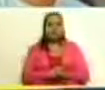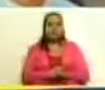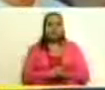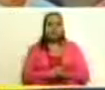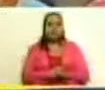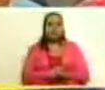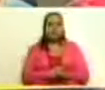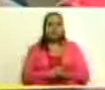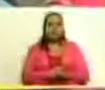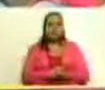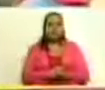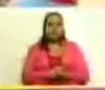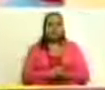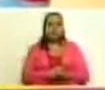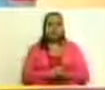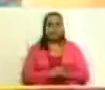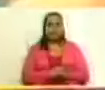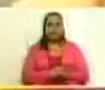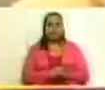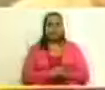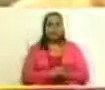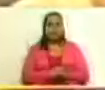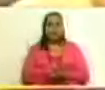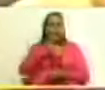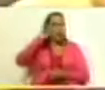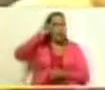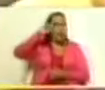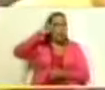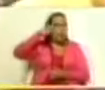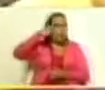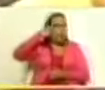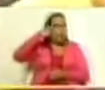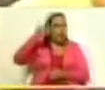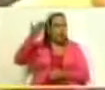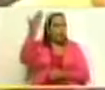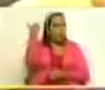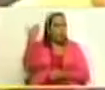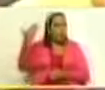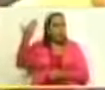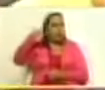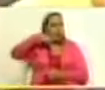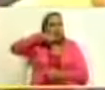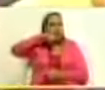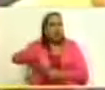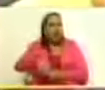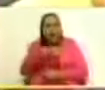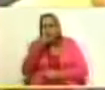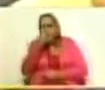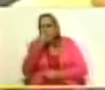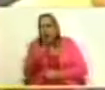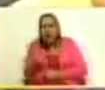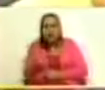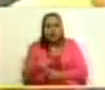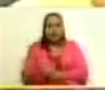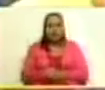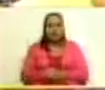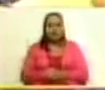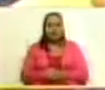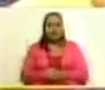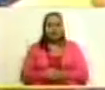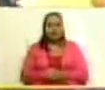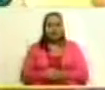No se pone a revisar, y es una historia heroica, gloriosa, bella,